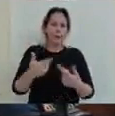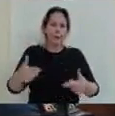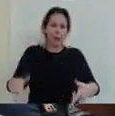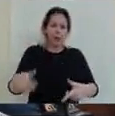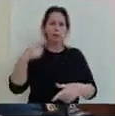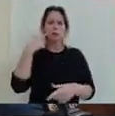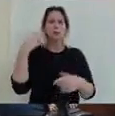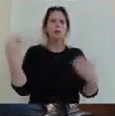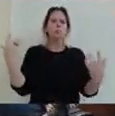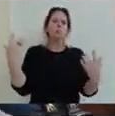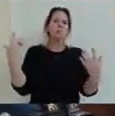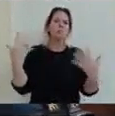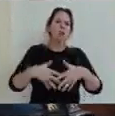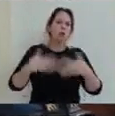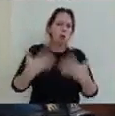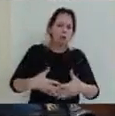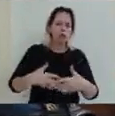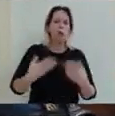para ocultar.